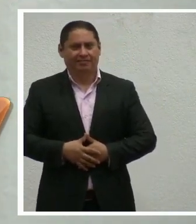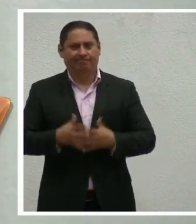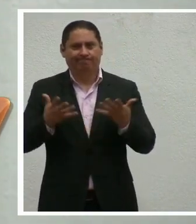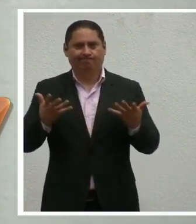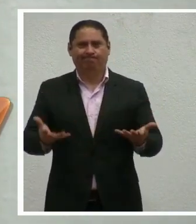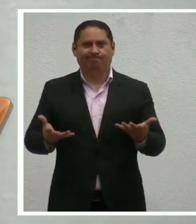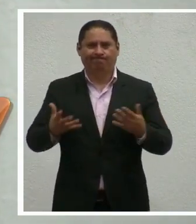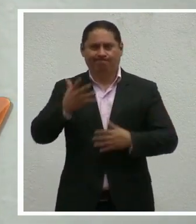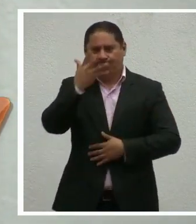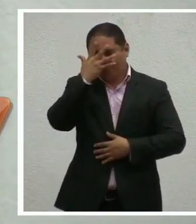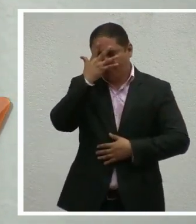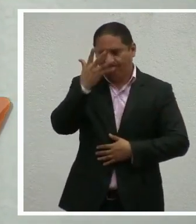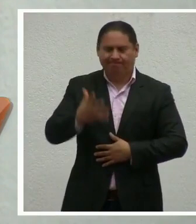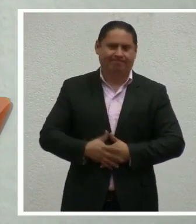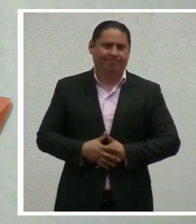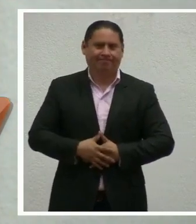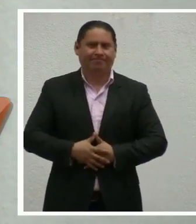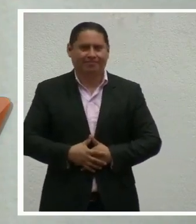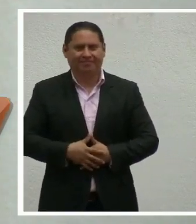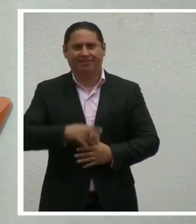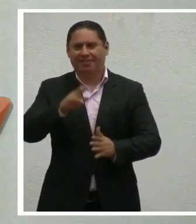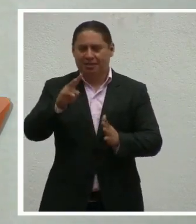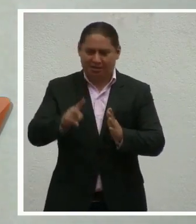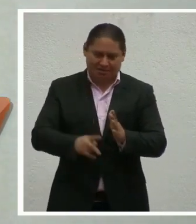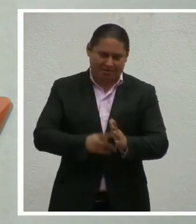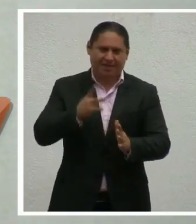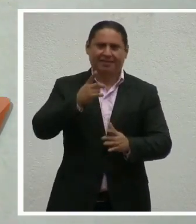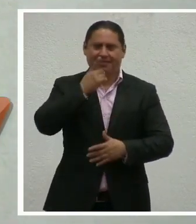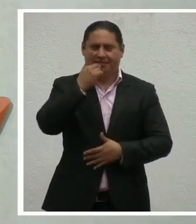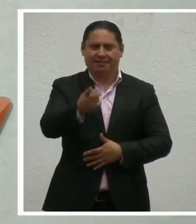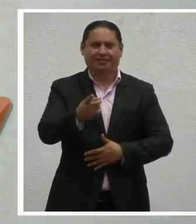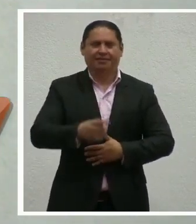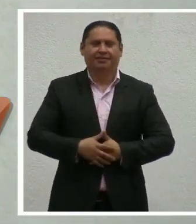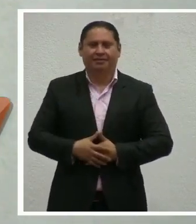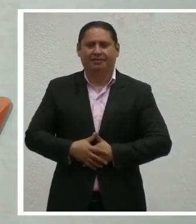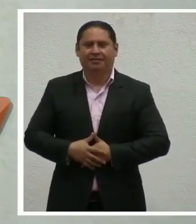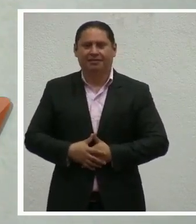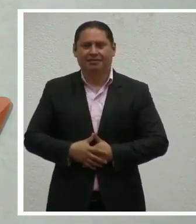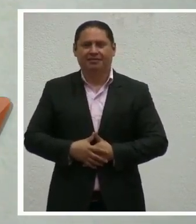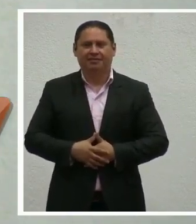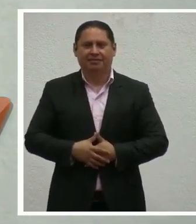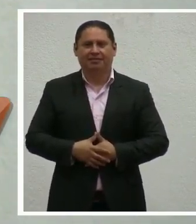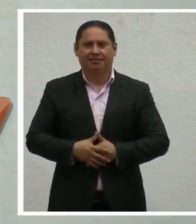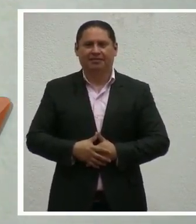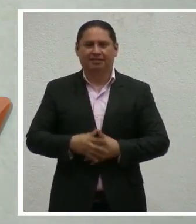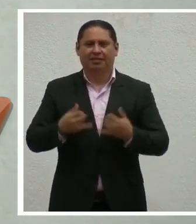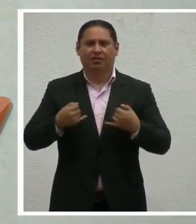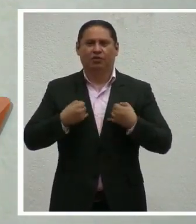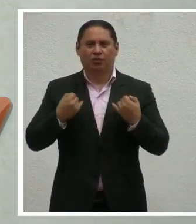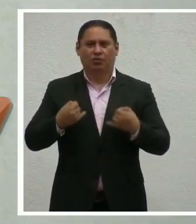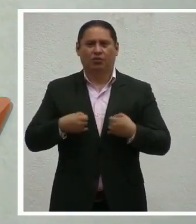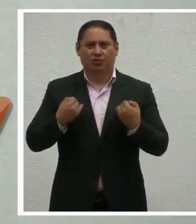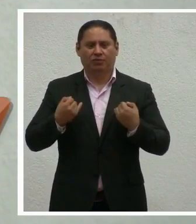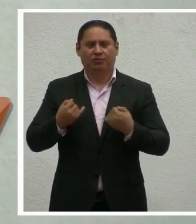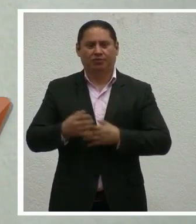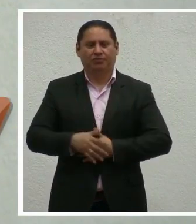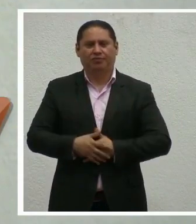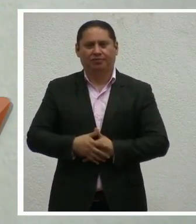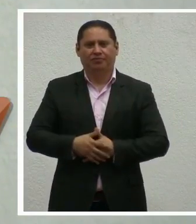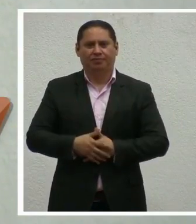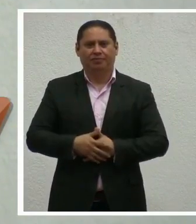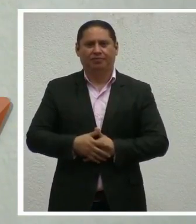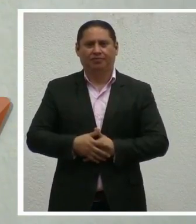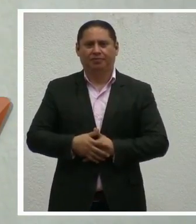Qué pena, otra vez lo vuelvo a decir, que sea un joven quien venga